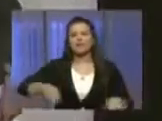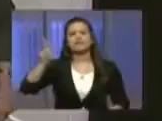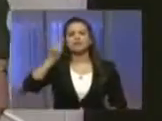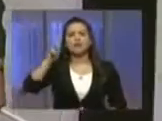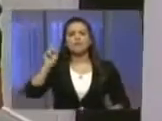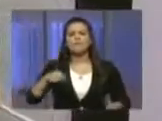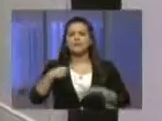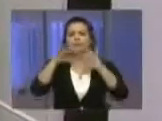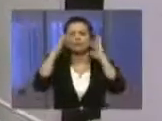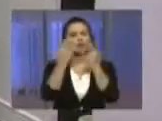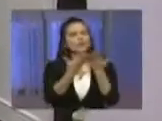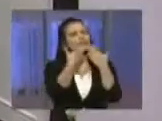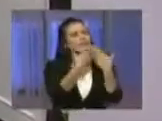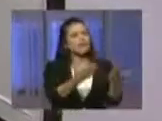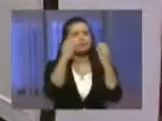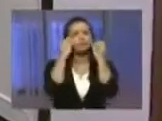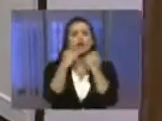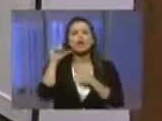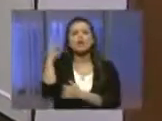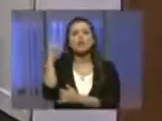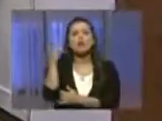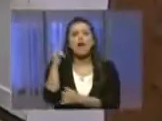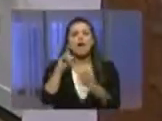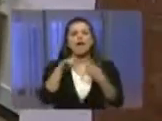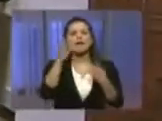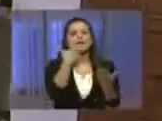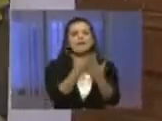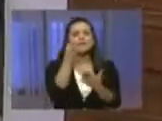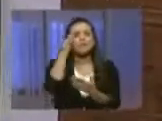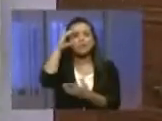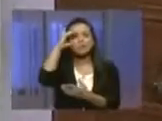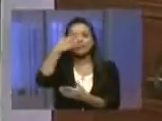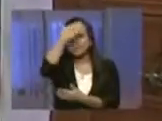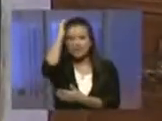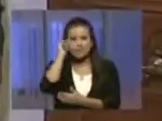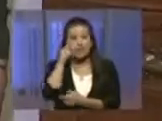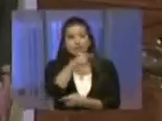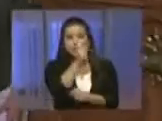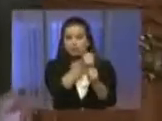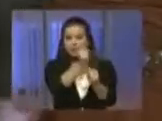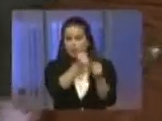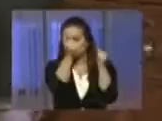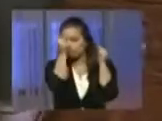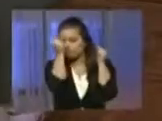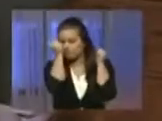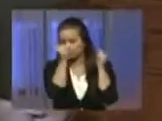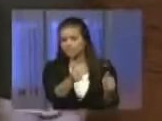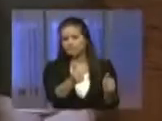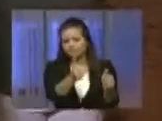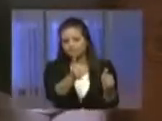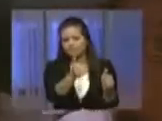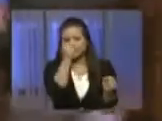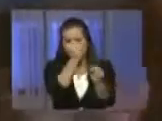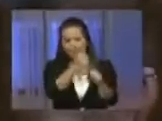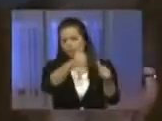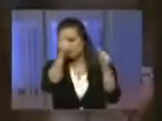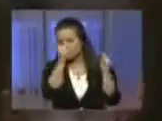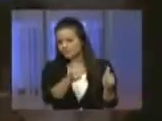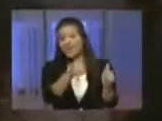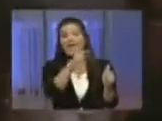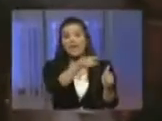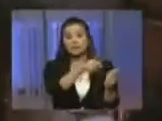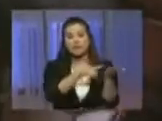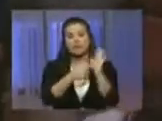a Lula Gracias Lula Gracias Dilma tremendo trabaj tro hicieron para demostrar que Brasil está a la